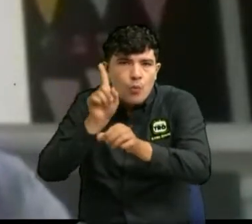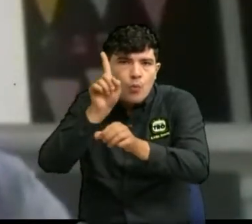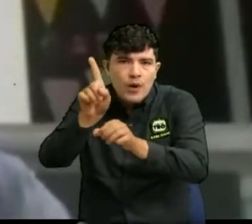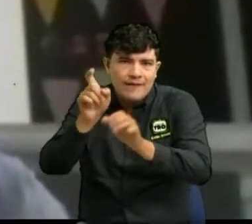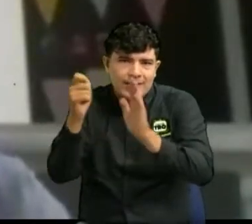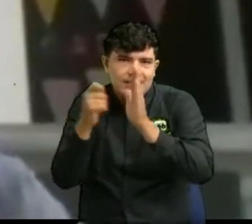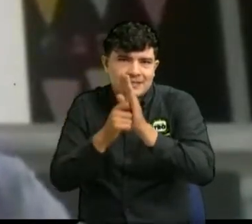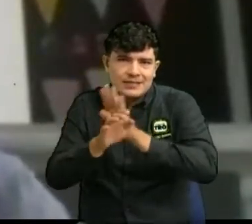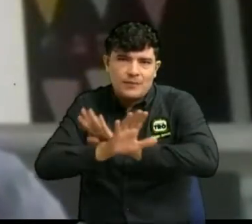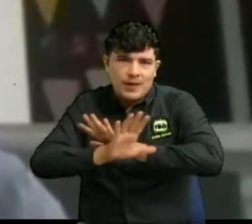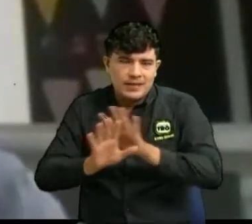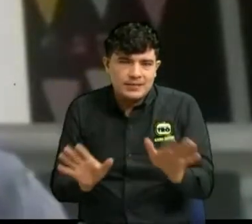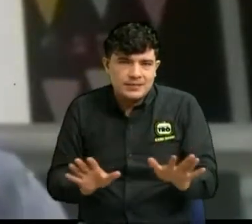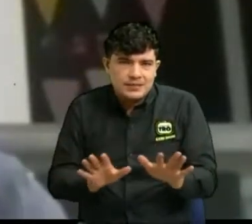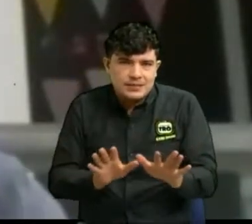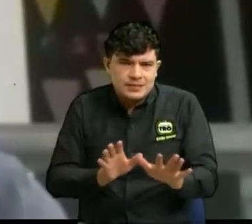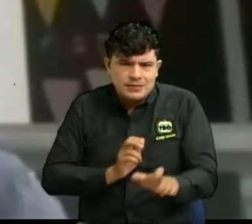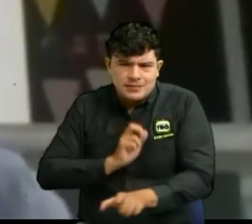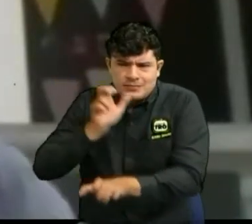pensiones ya,